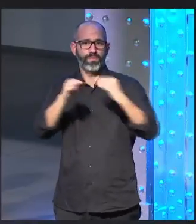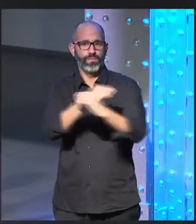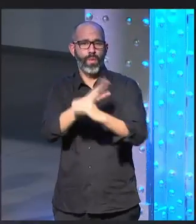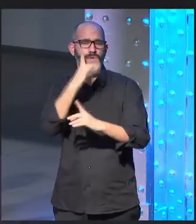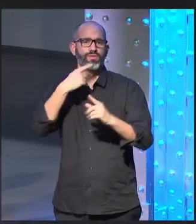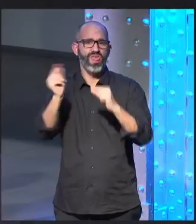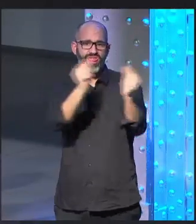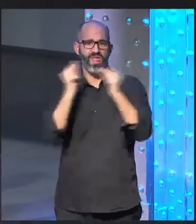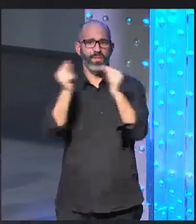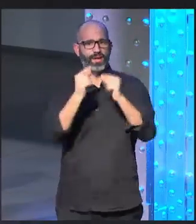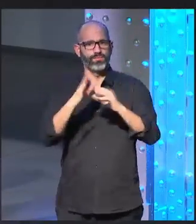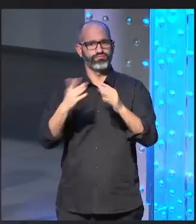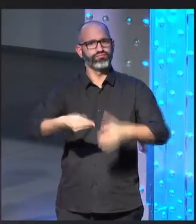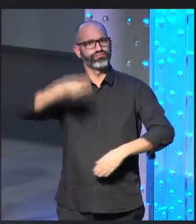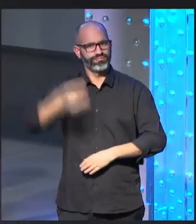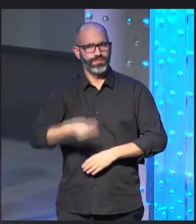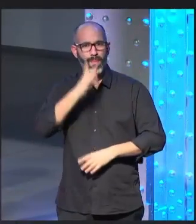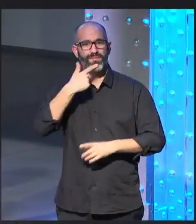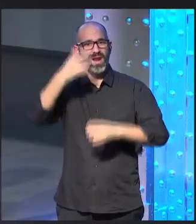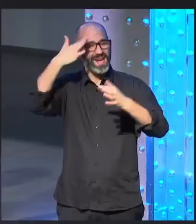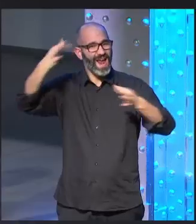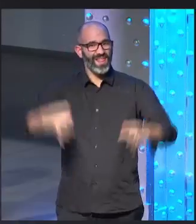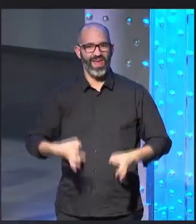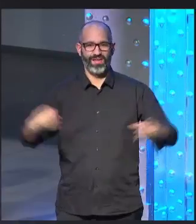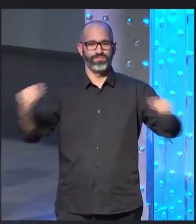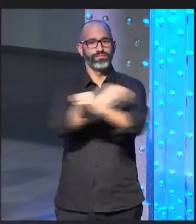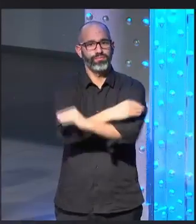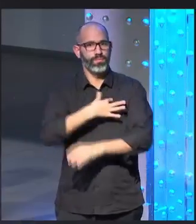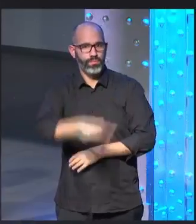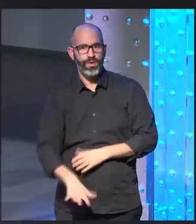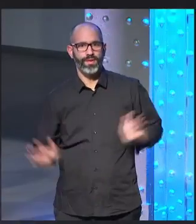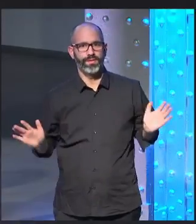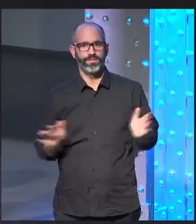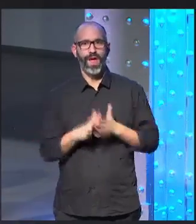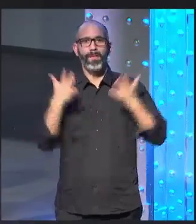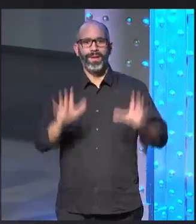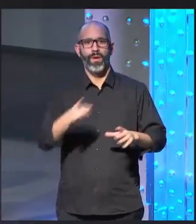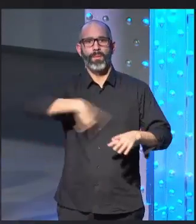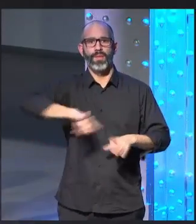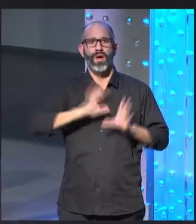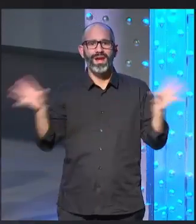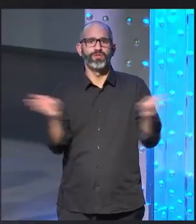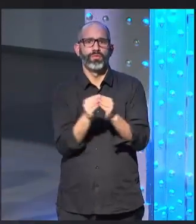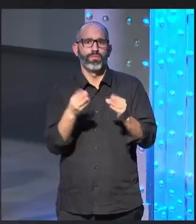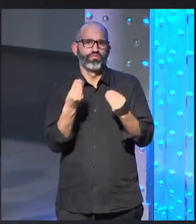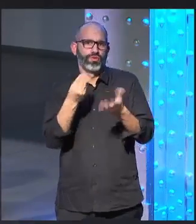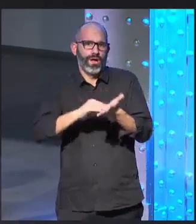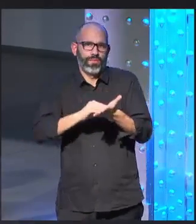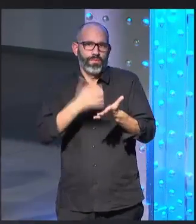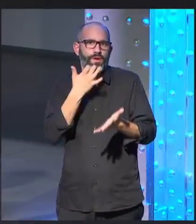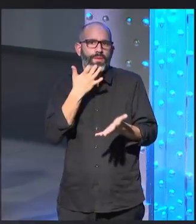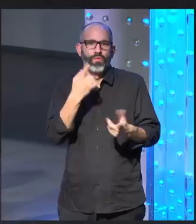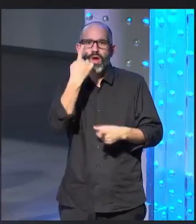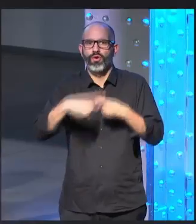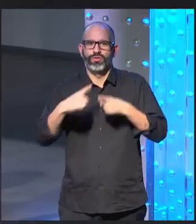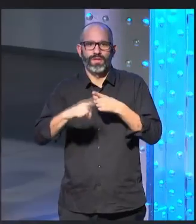porque en muchos aspectos no se pueden dar las realidades como era. Pero podríamos, por resumir mucho, algunas cosas, ¿no? Una